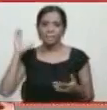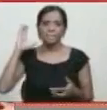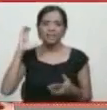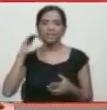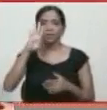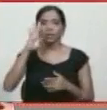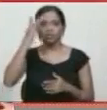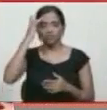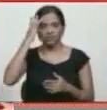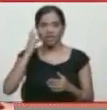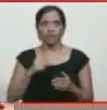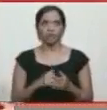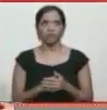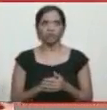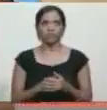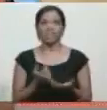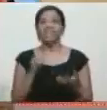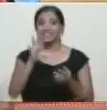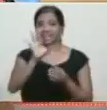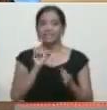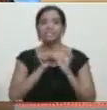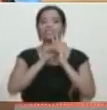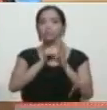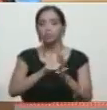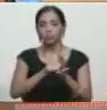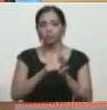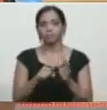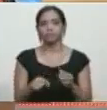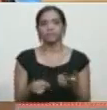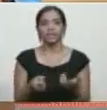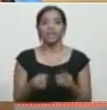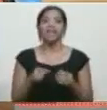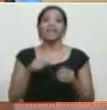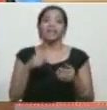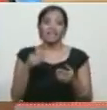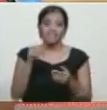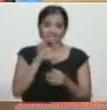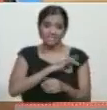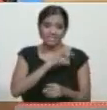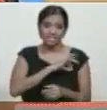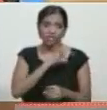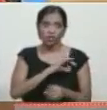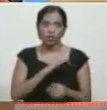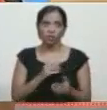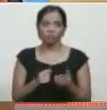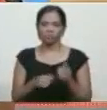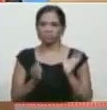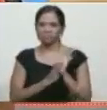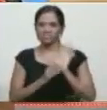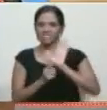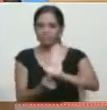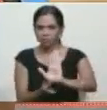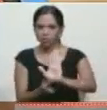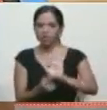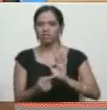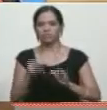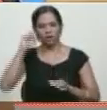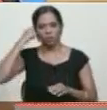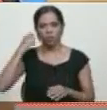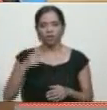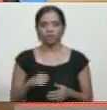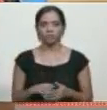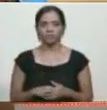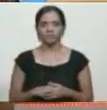allí, se agarran de símbolo. El caso de este señor Rotondaro es que me chapeó con eso, ¿vale? Yo me recuerdo que me chapeó con eso.